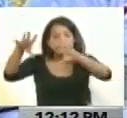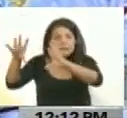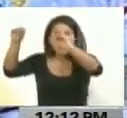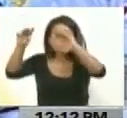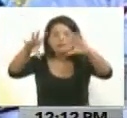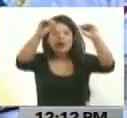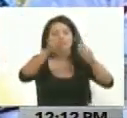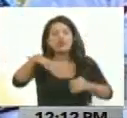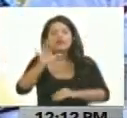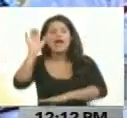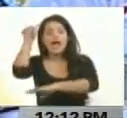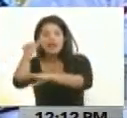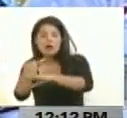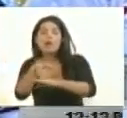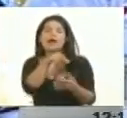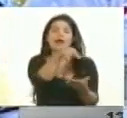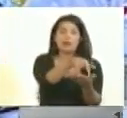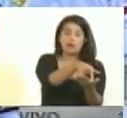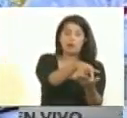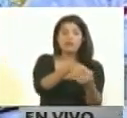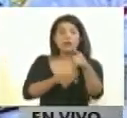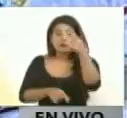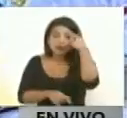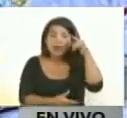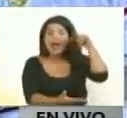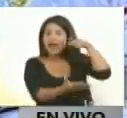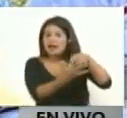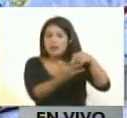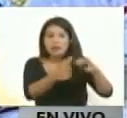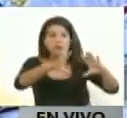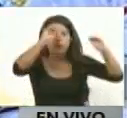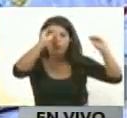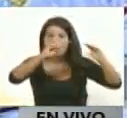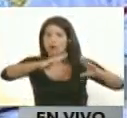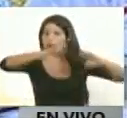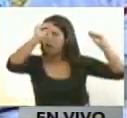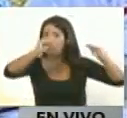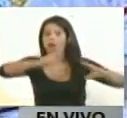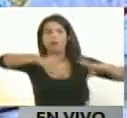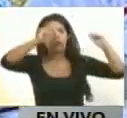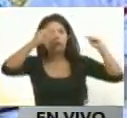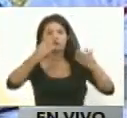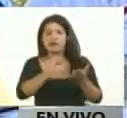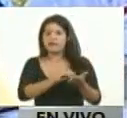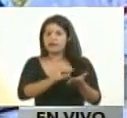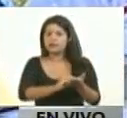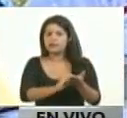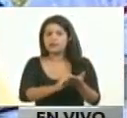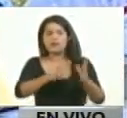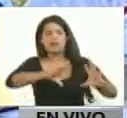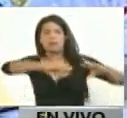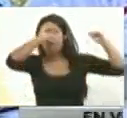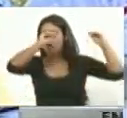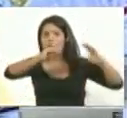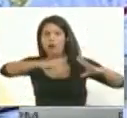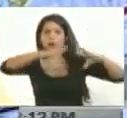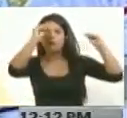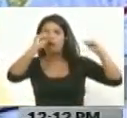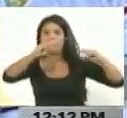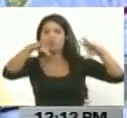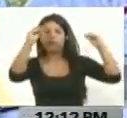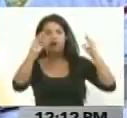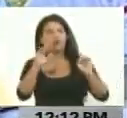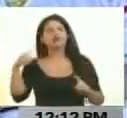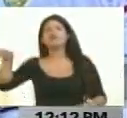Y precisamente Carabobo últimamente ha tenido bastantes afectaciones de este servicio eléctrico y se hace ver como si